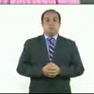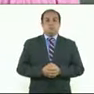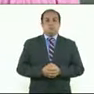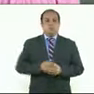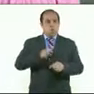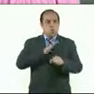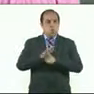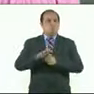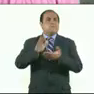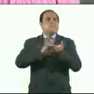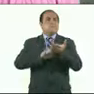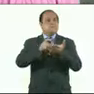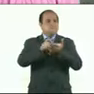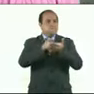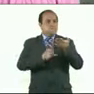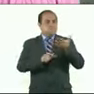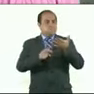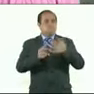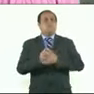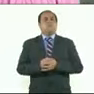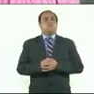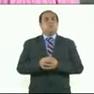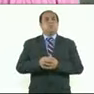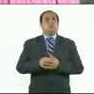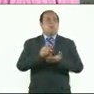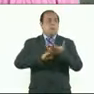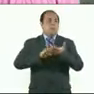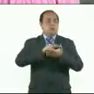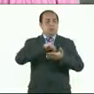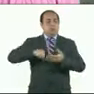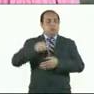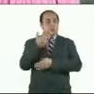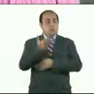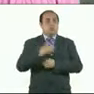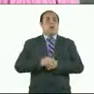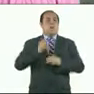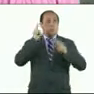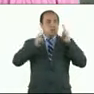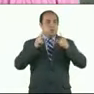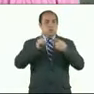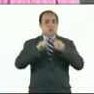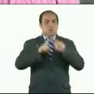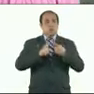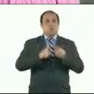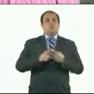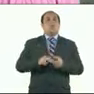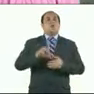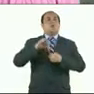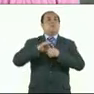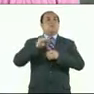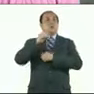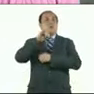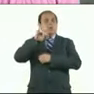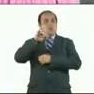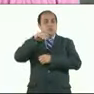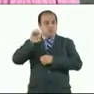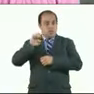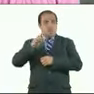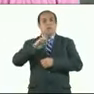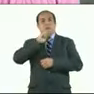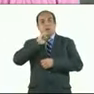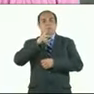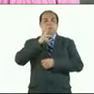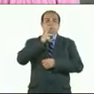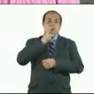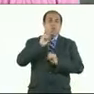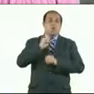¿Cuáles son los requisitos y la documentación que vamos a solicitar en estas visitas? Pues es la identificación oficial de la madre, el padre o